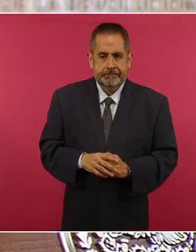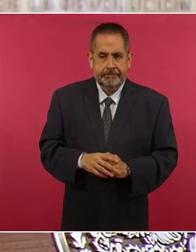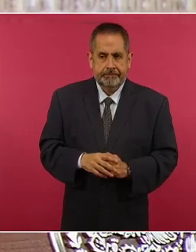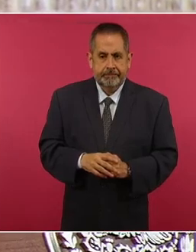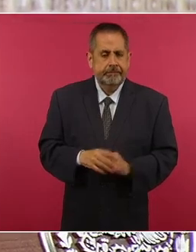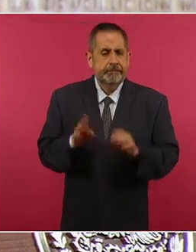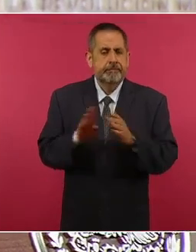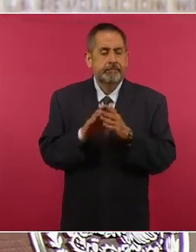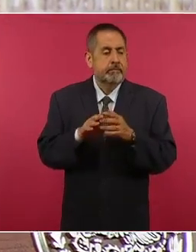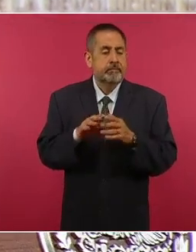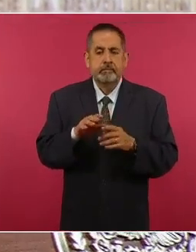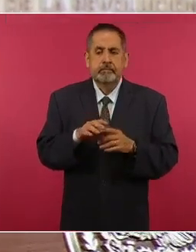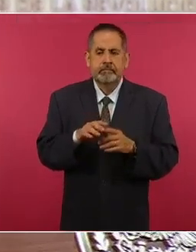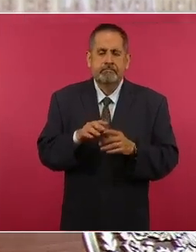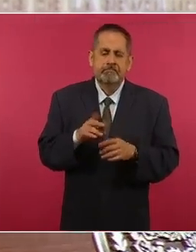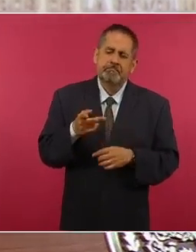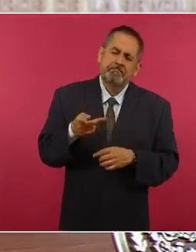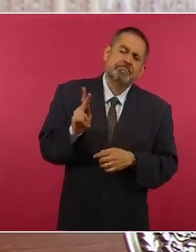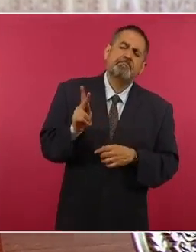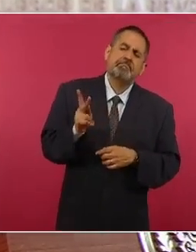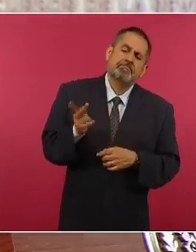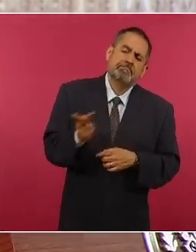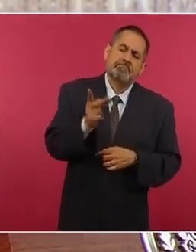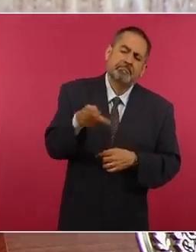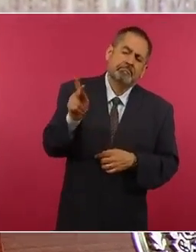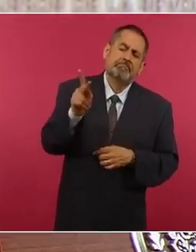que le cuestionan, fíjense,